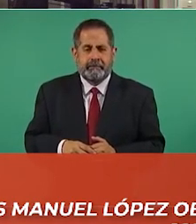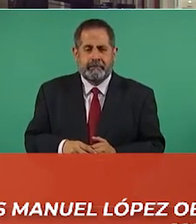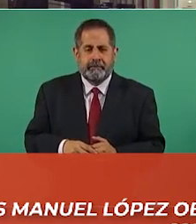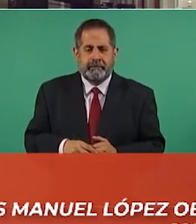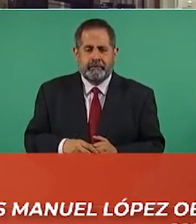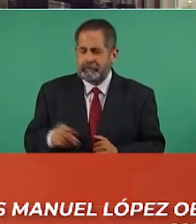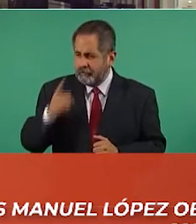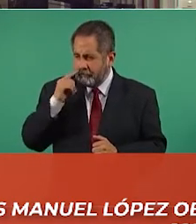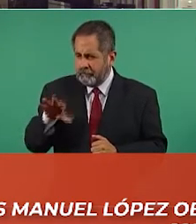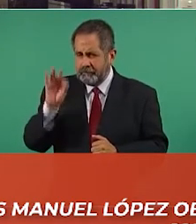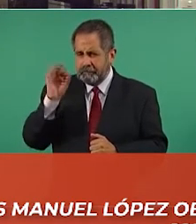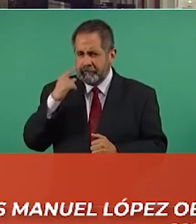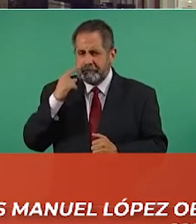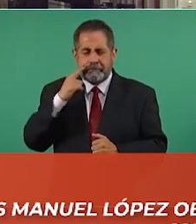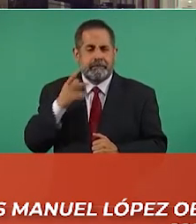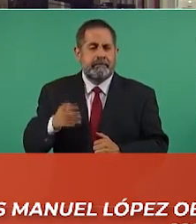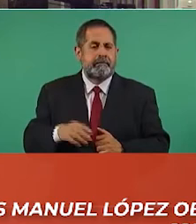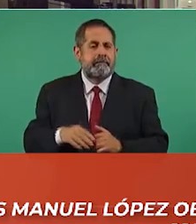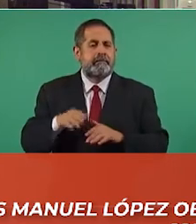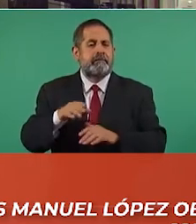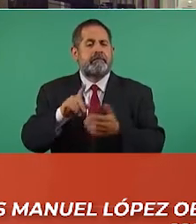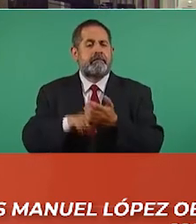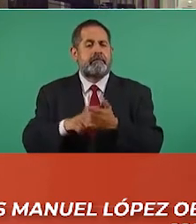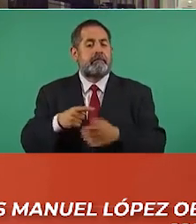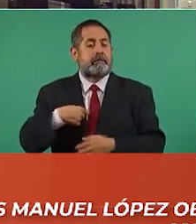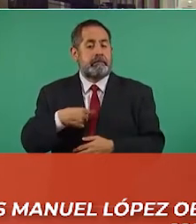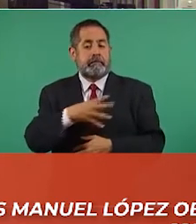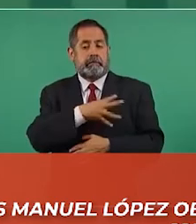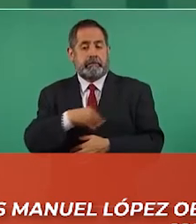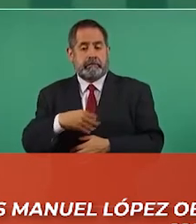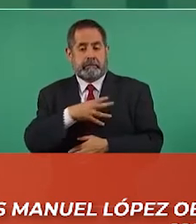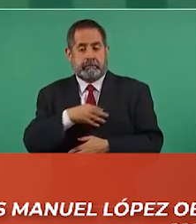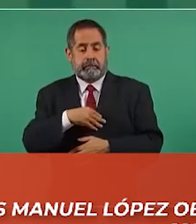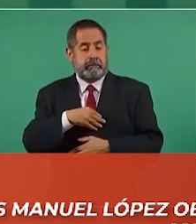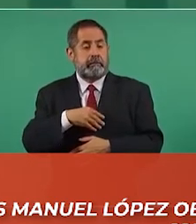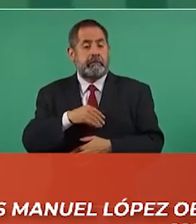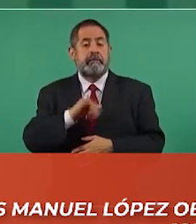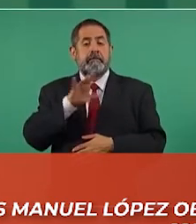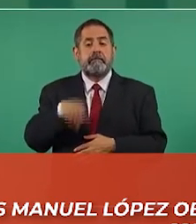lo consiguen, de que uno de mis hijos iba a comprar